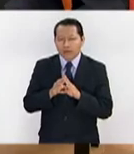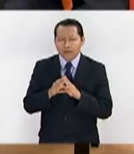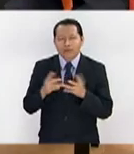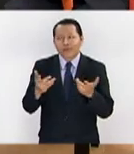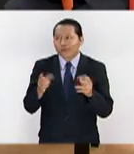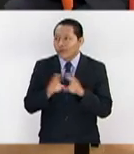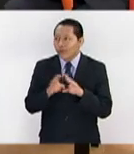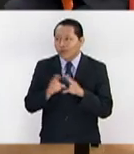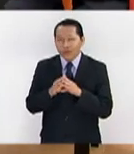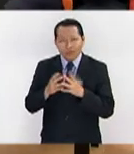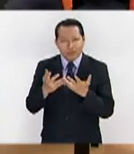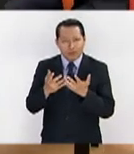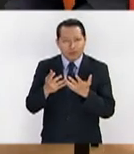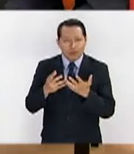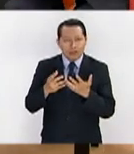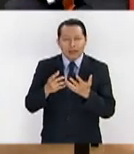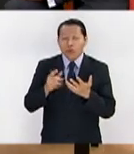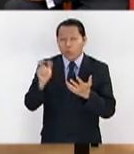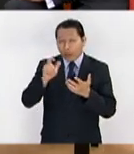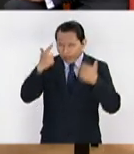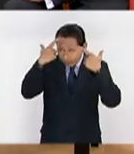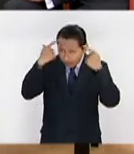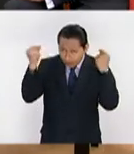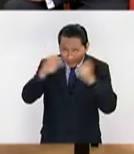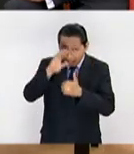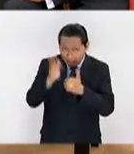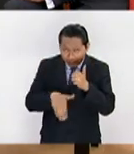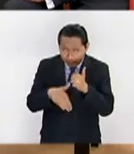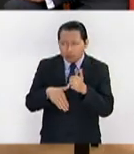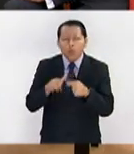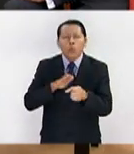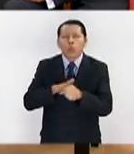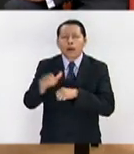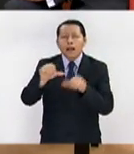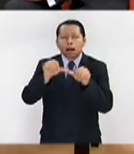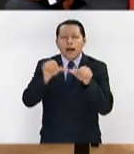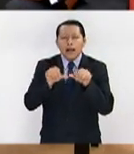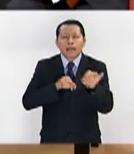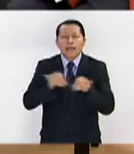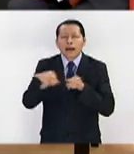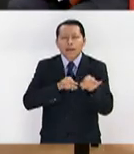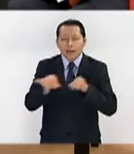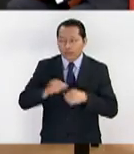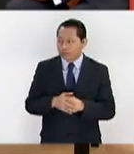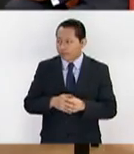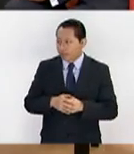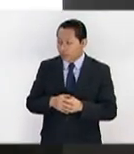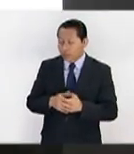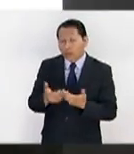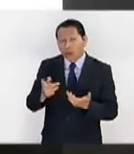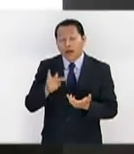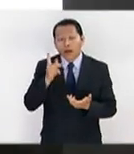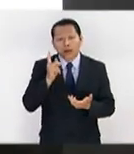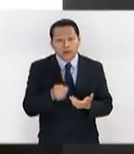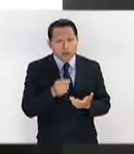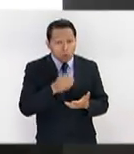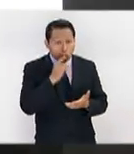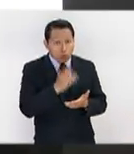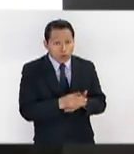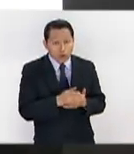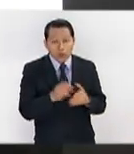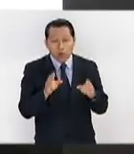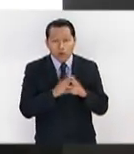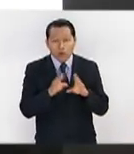¿qué tipo de áreas laborales se encuentran cuando finalizan sus cursos? Los chicos no nada más instruyen como eje primordial de